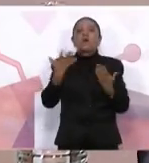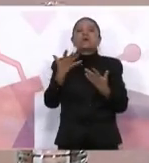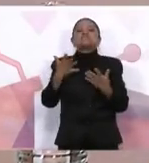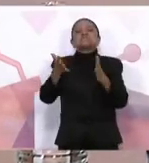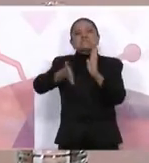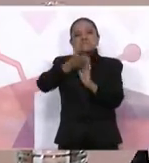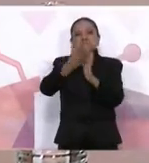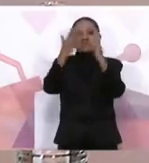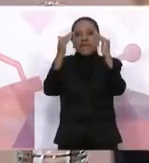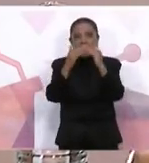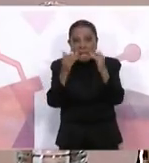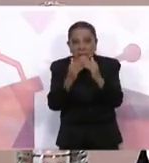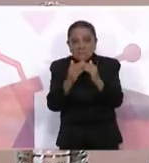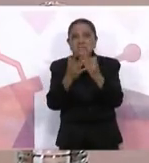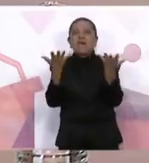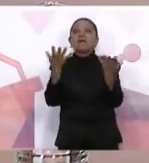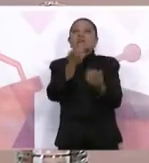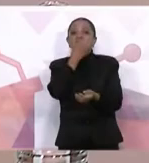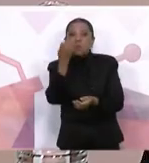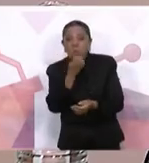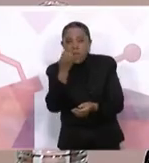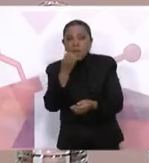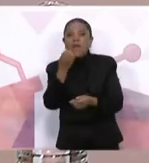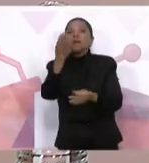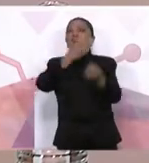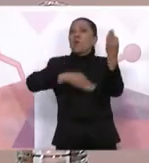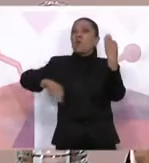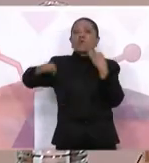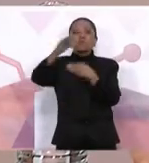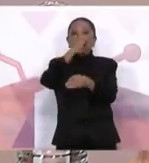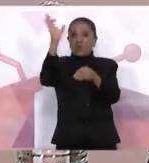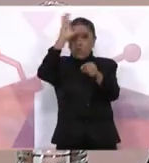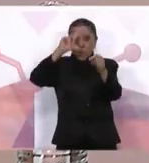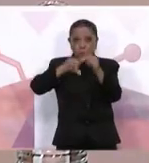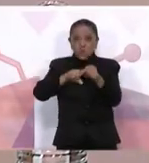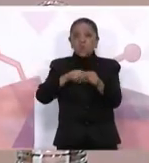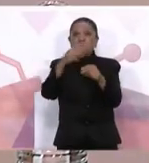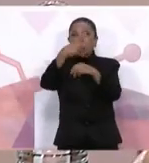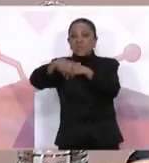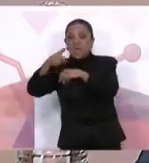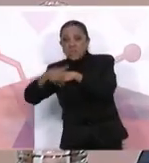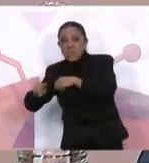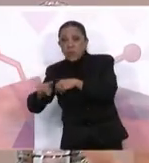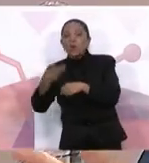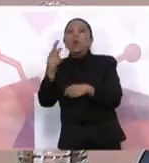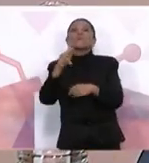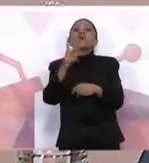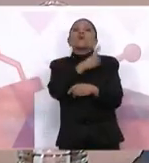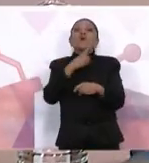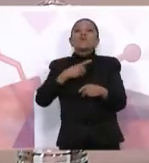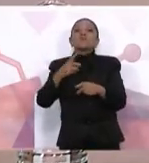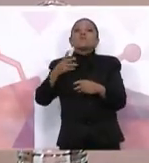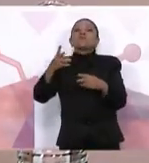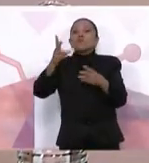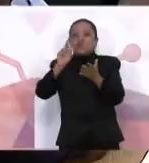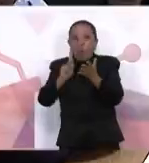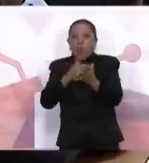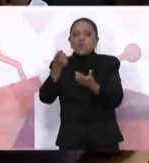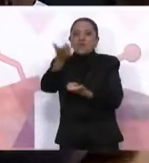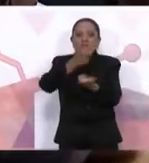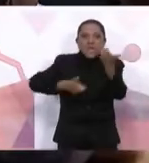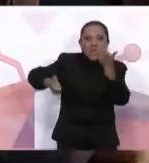esto tiene que ser reactivado para reactivar la economía la calidad de vida y sobre todo la armonía social bien